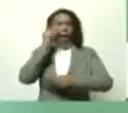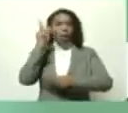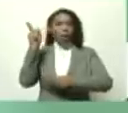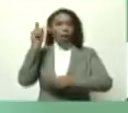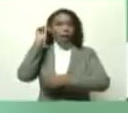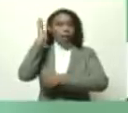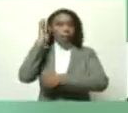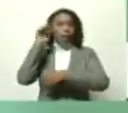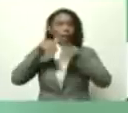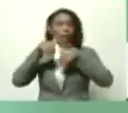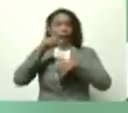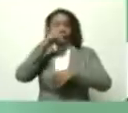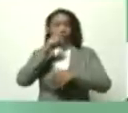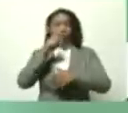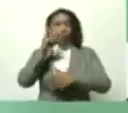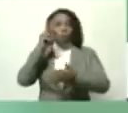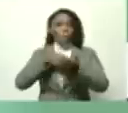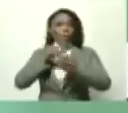la asamblea electa en el año